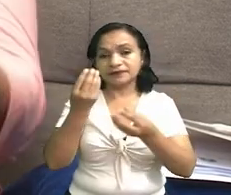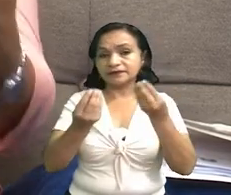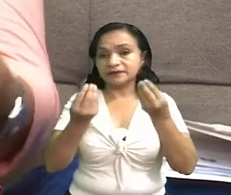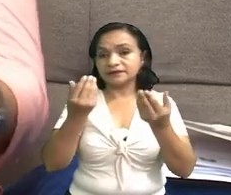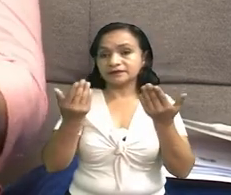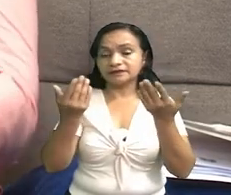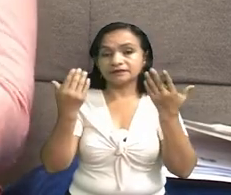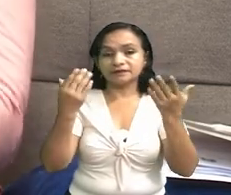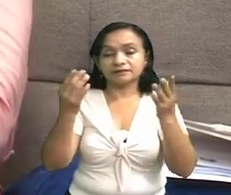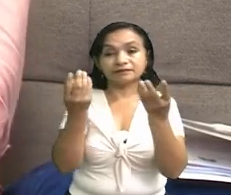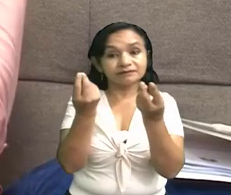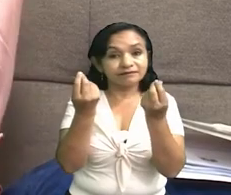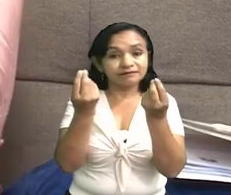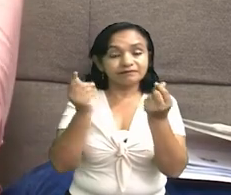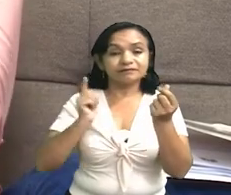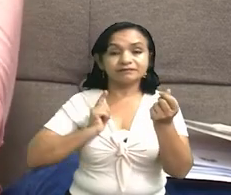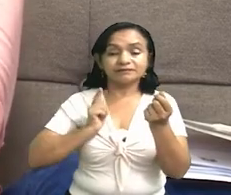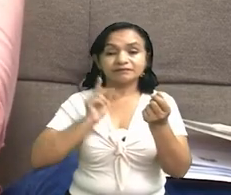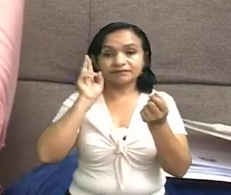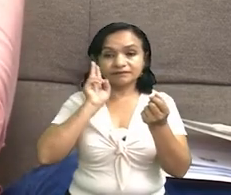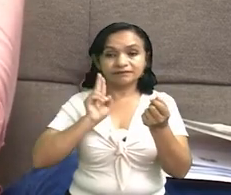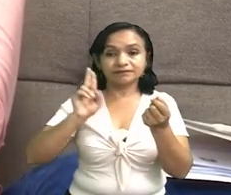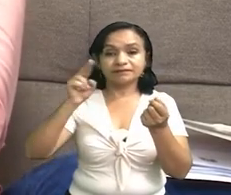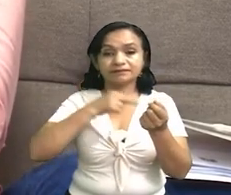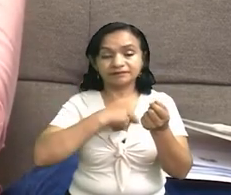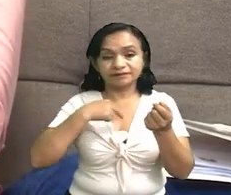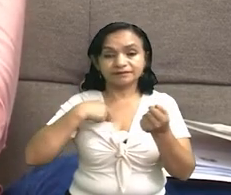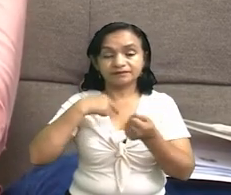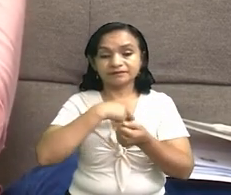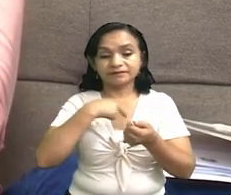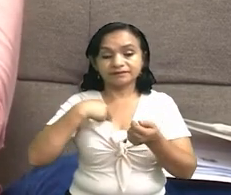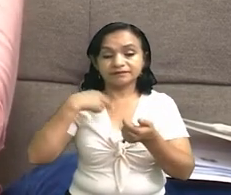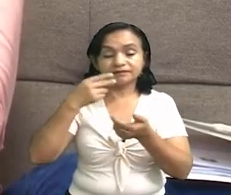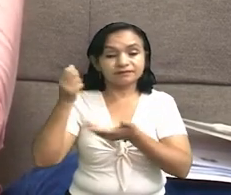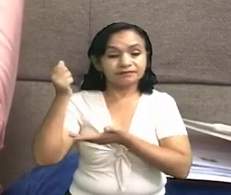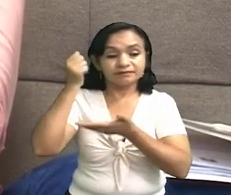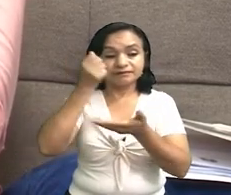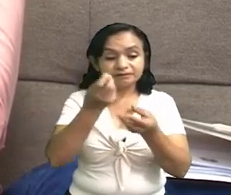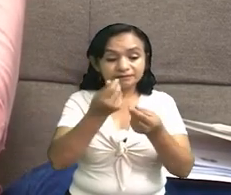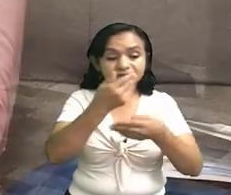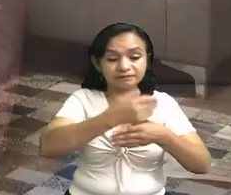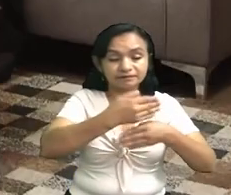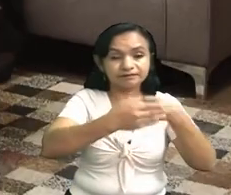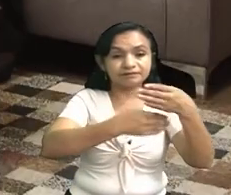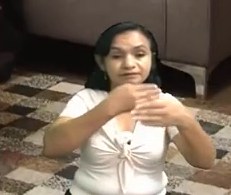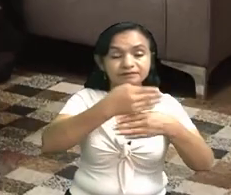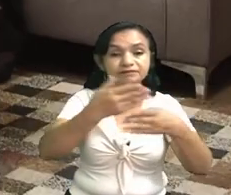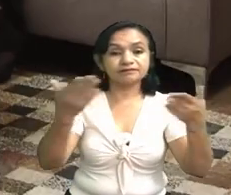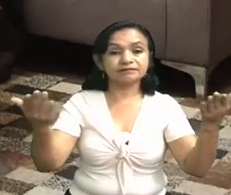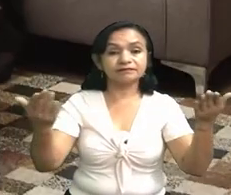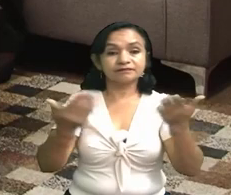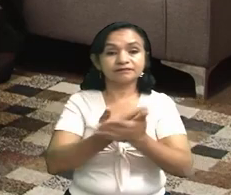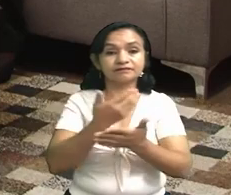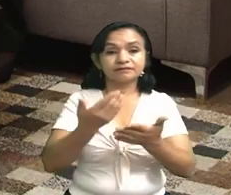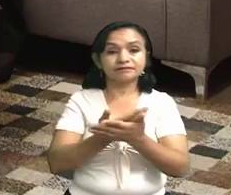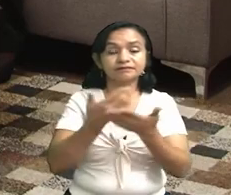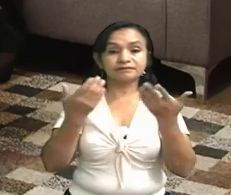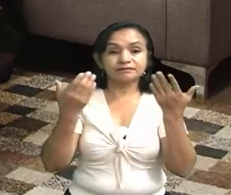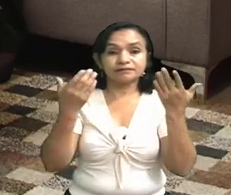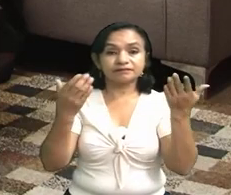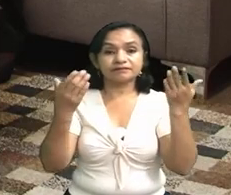de las condiciones económicas que tengamos para ir haciendo las inversiones en infraestructura. Y sin duda